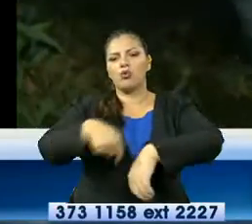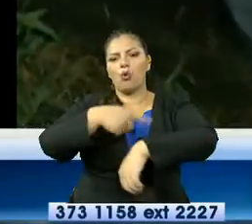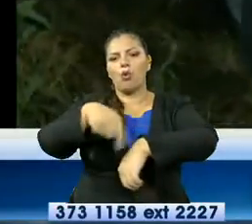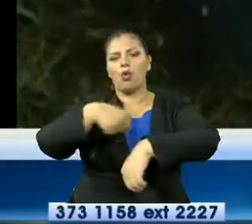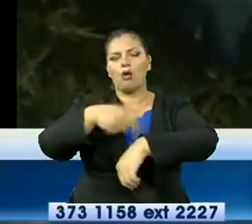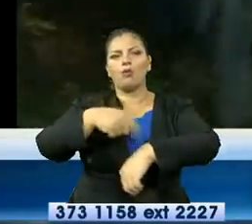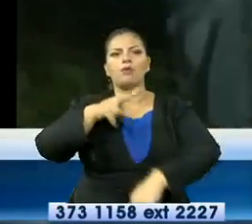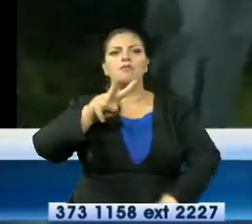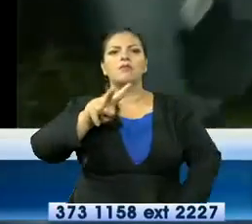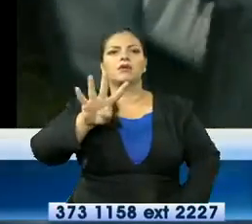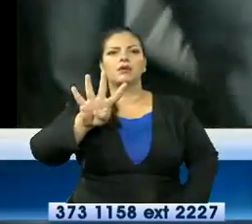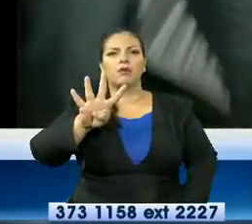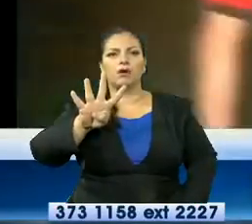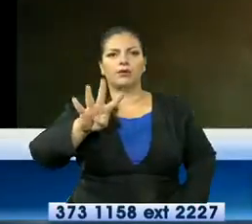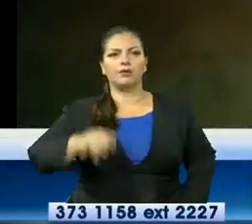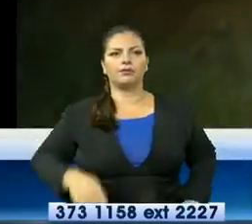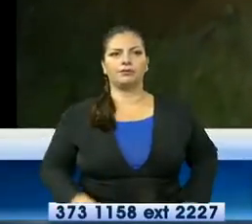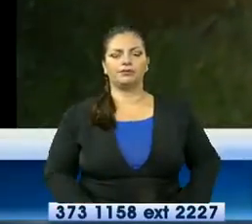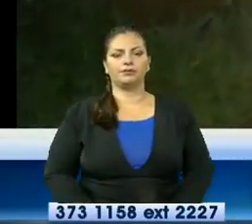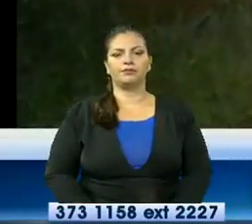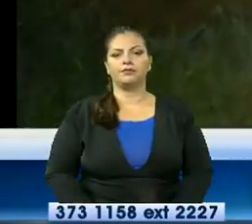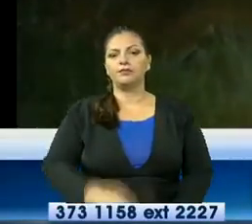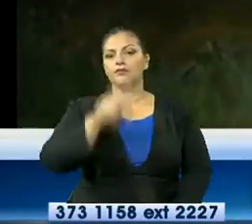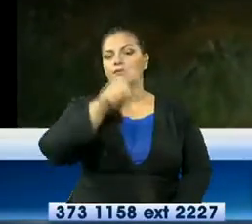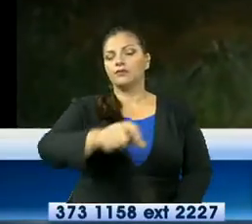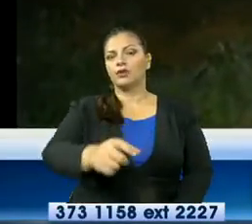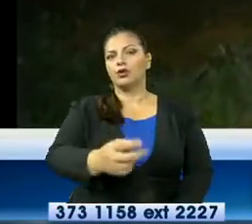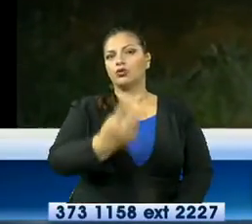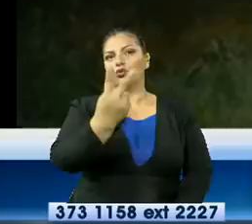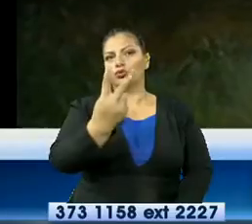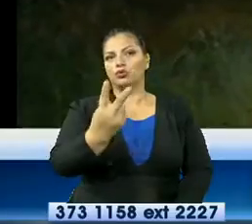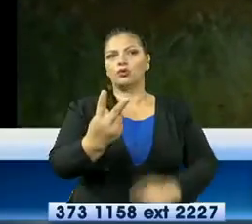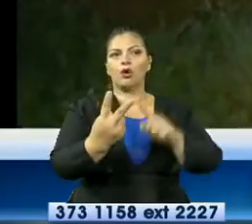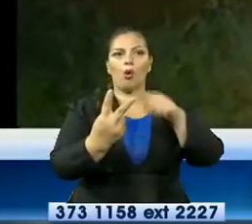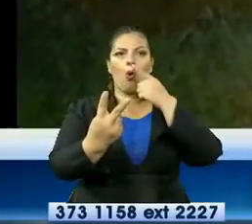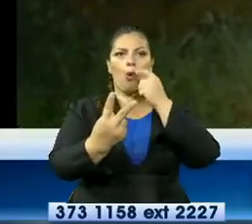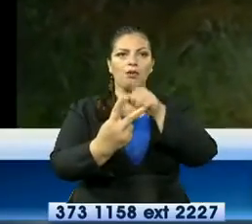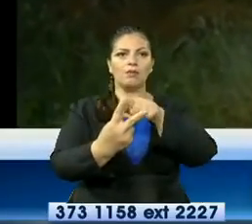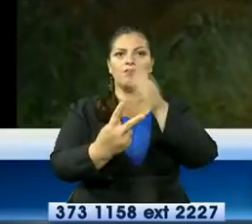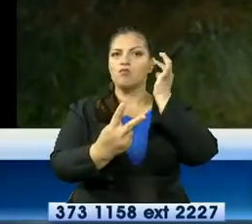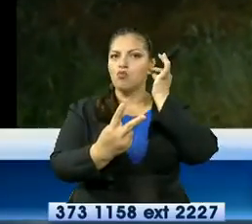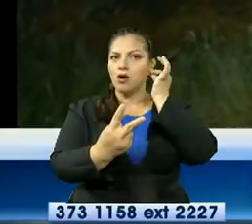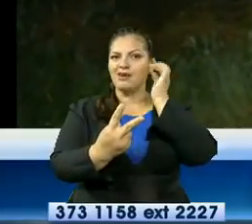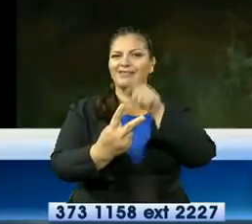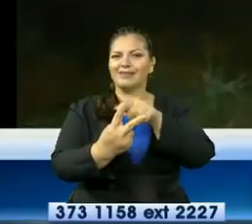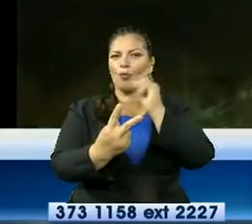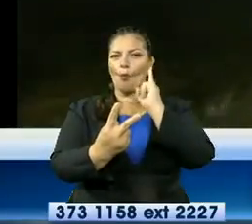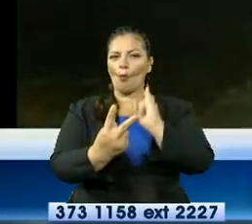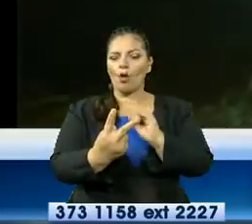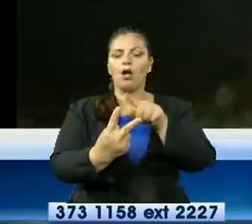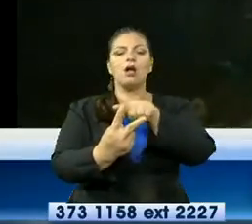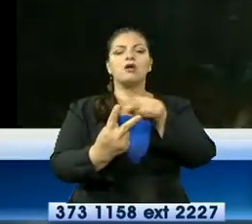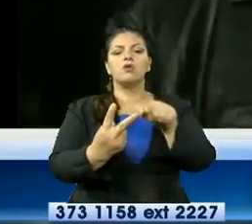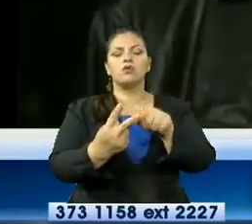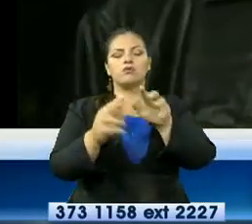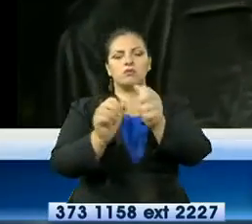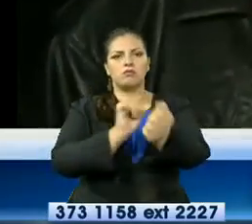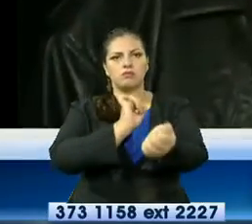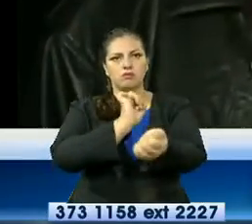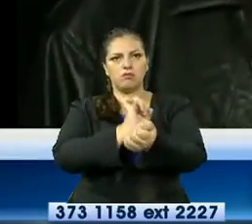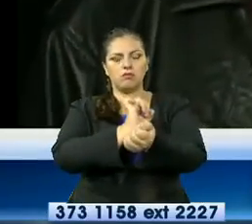de estar fallecido. Y por el momento dos personas están retenidas. Aparentemente una de ellas